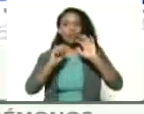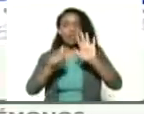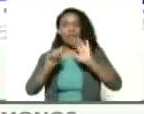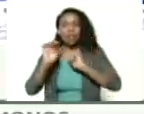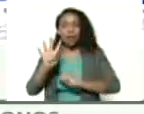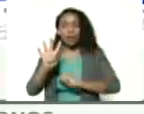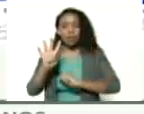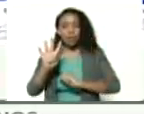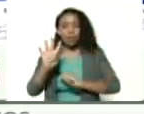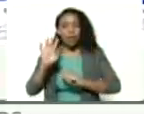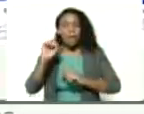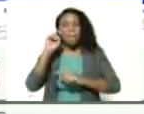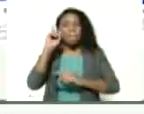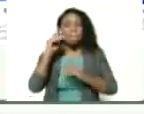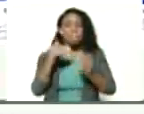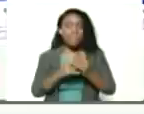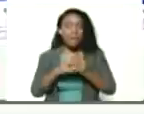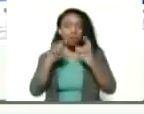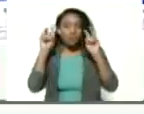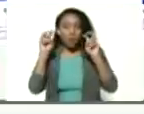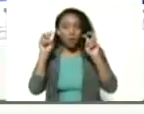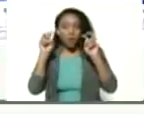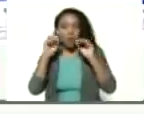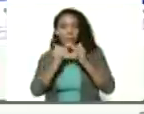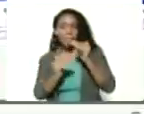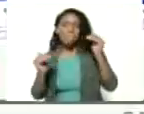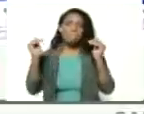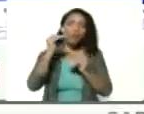9.764. O sea, tuvimos 1.000 casos menos.